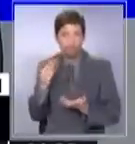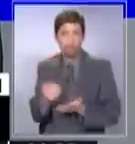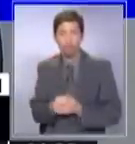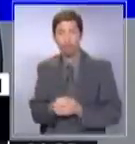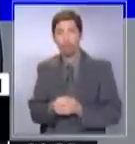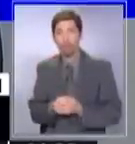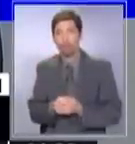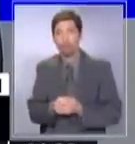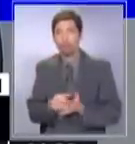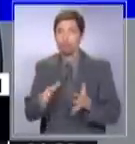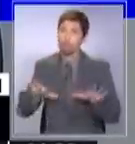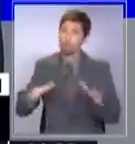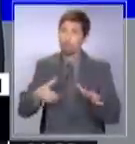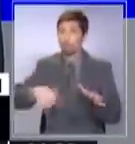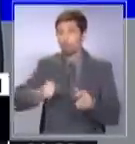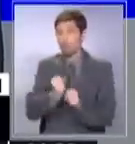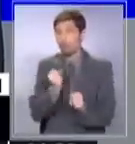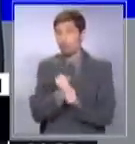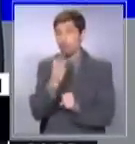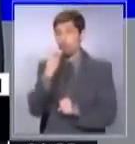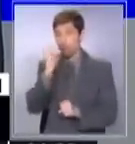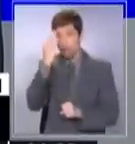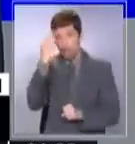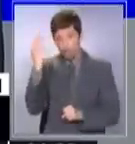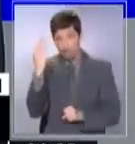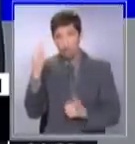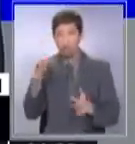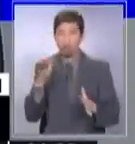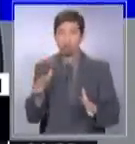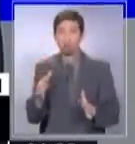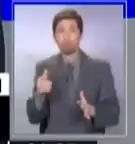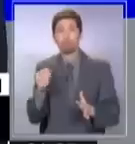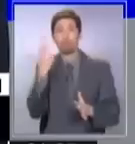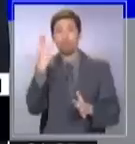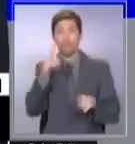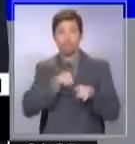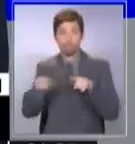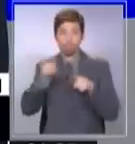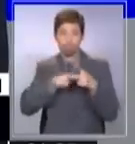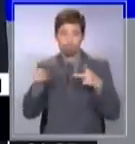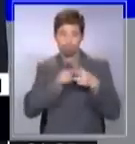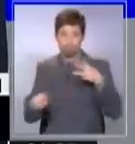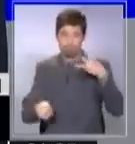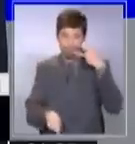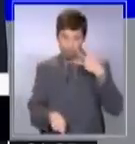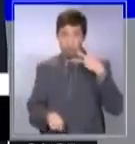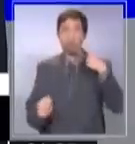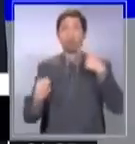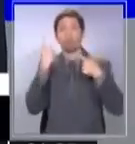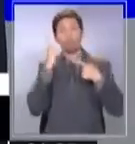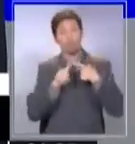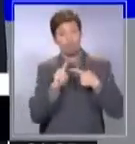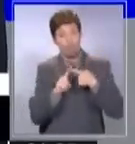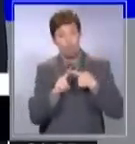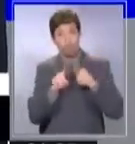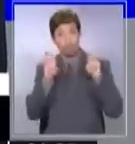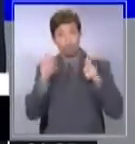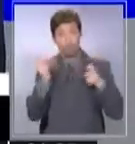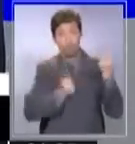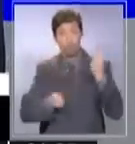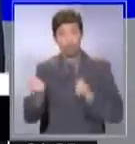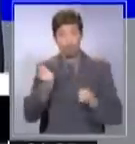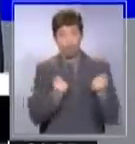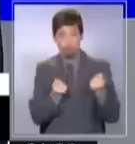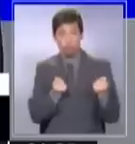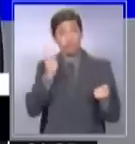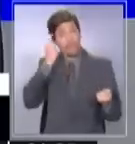en estos aproximadamente 30 días pero obviamente están dividido en tres ejes centrales en primer lugar el tema económico nosotros creemos